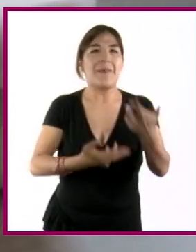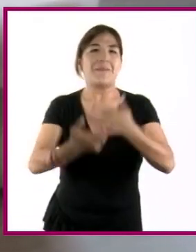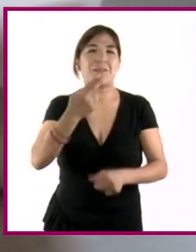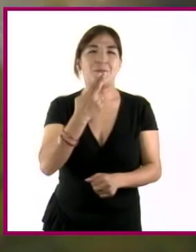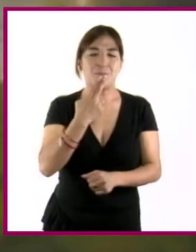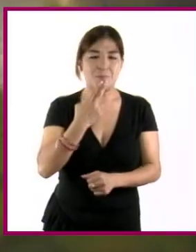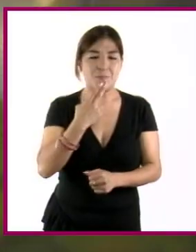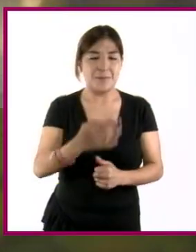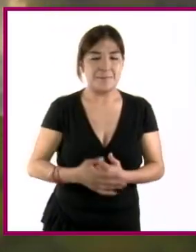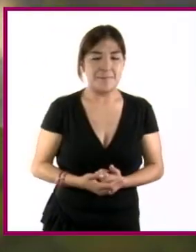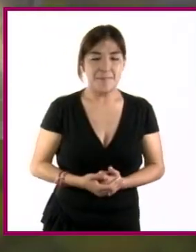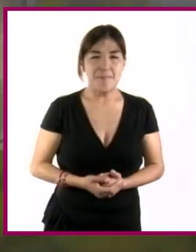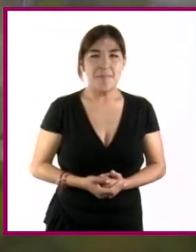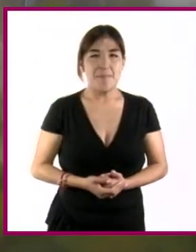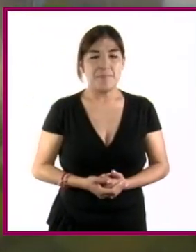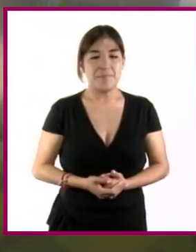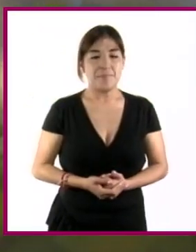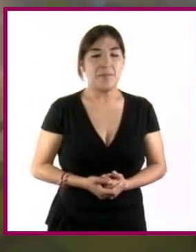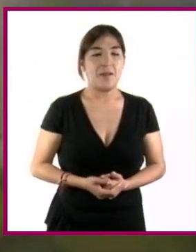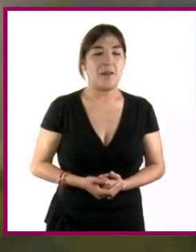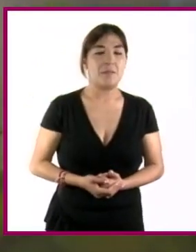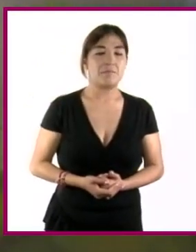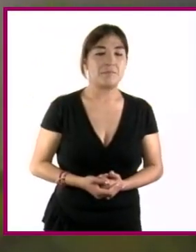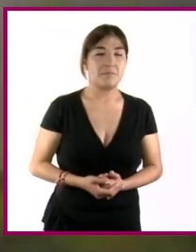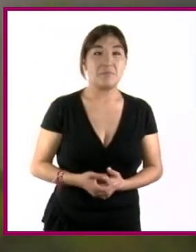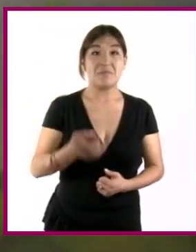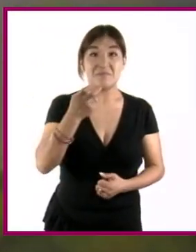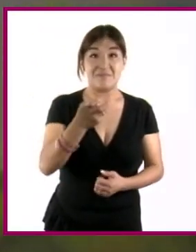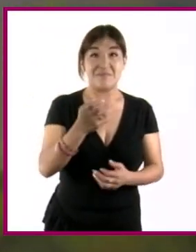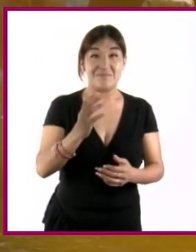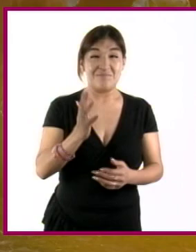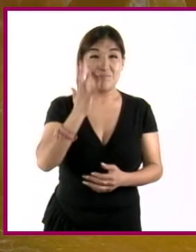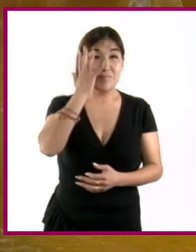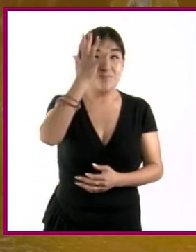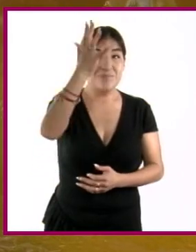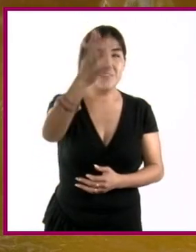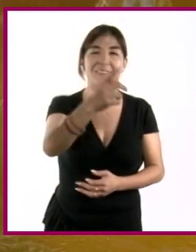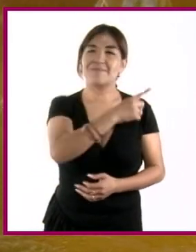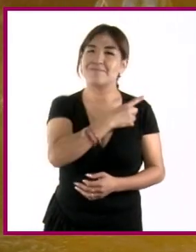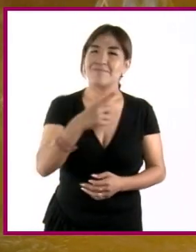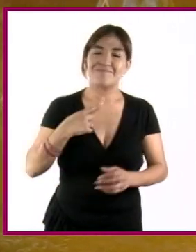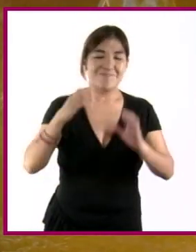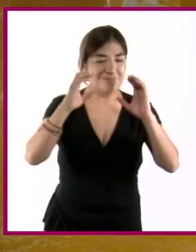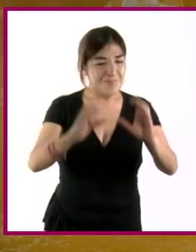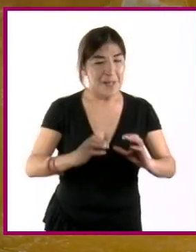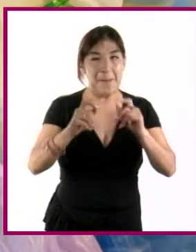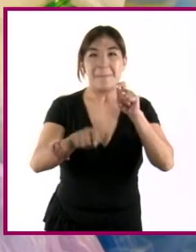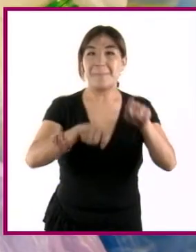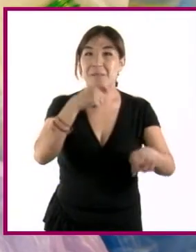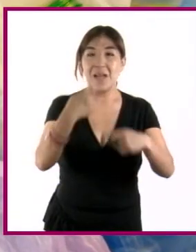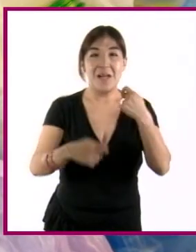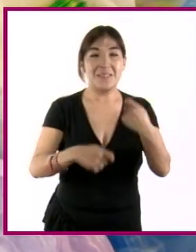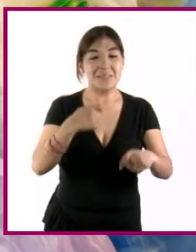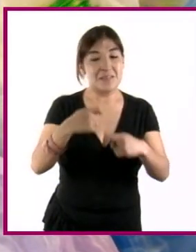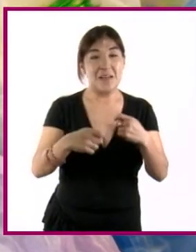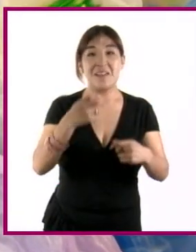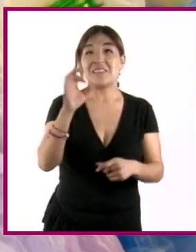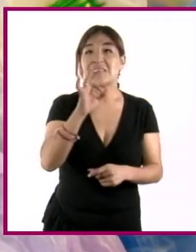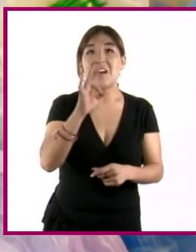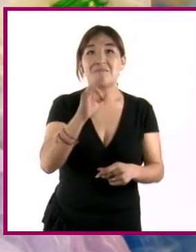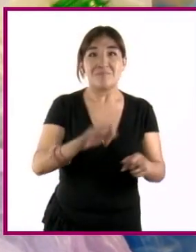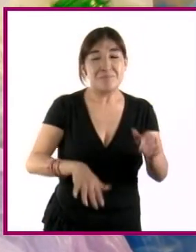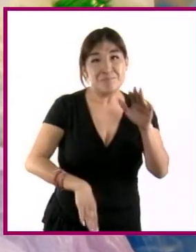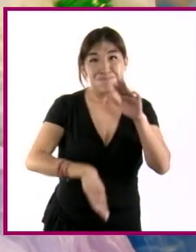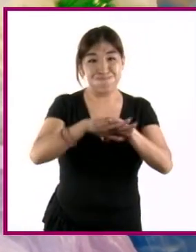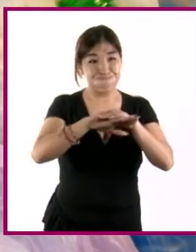reutilizables. No debemos perder de vista que el camino aún es largo y que debemos evitar que el plástico nos llegue hasta el